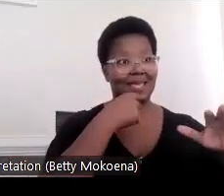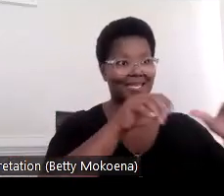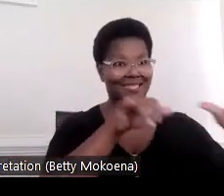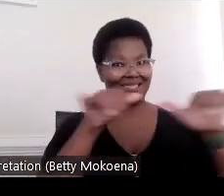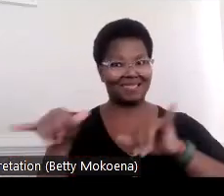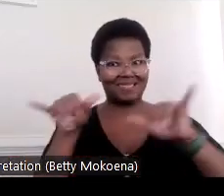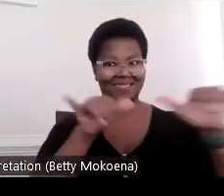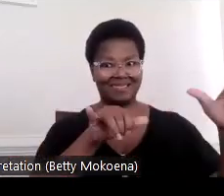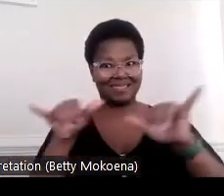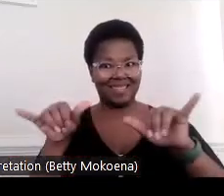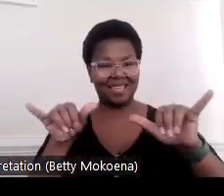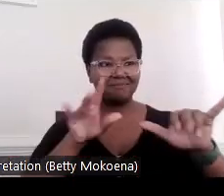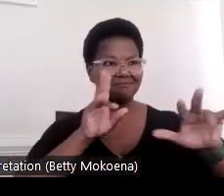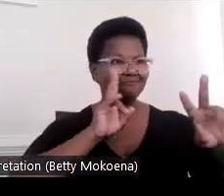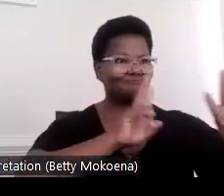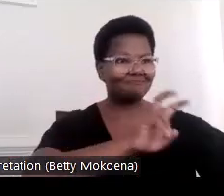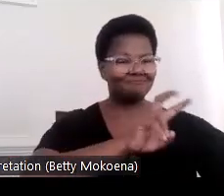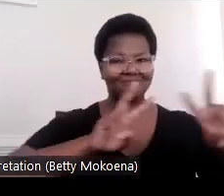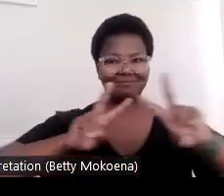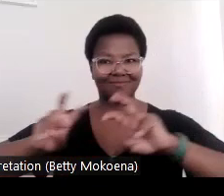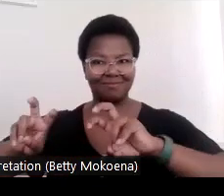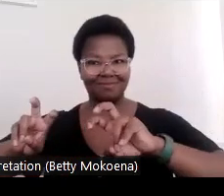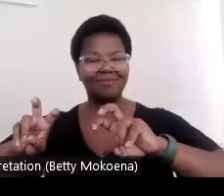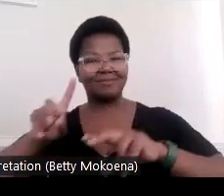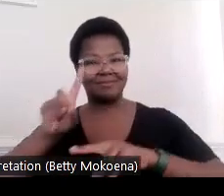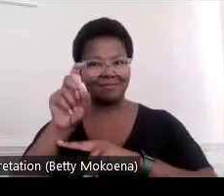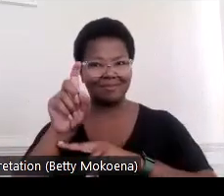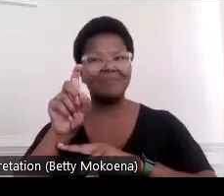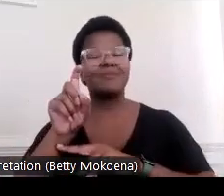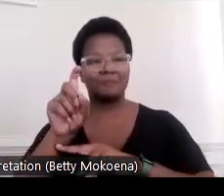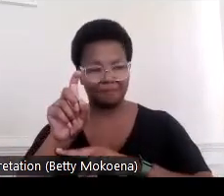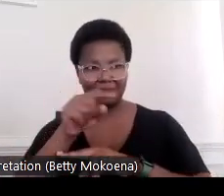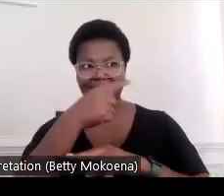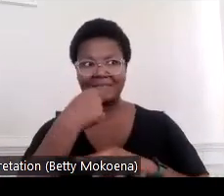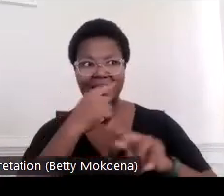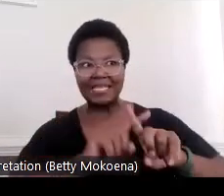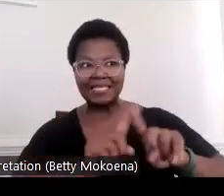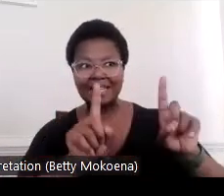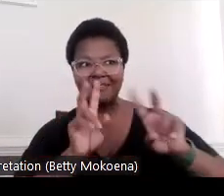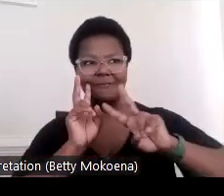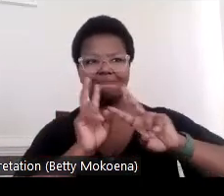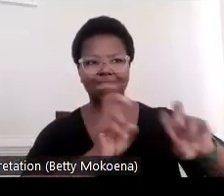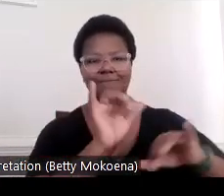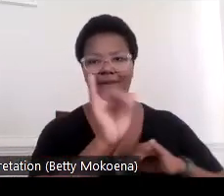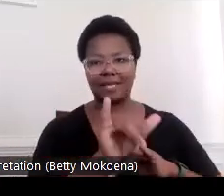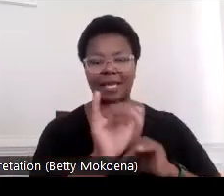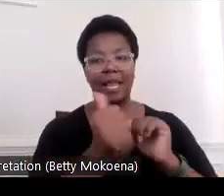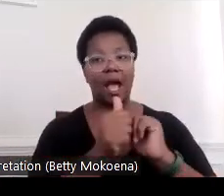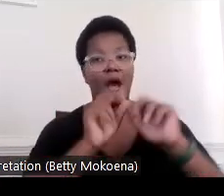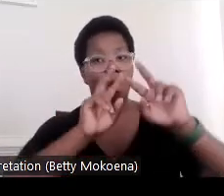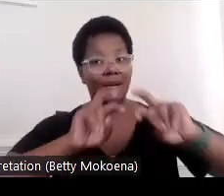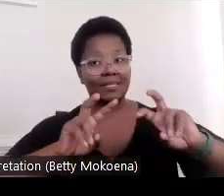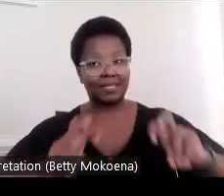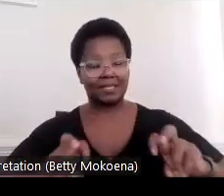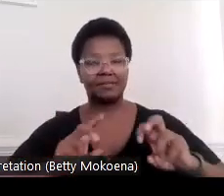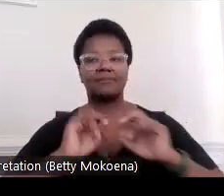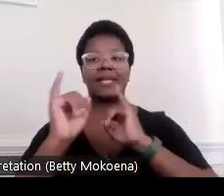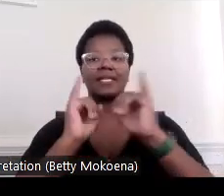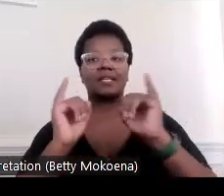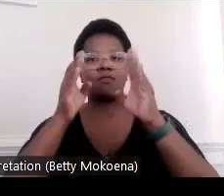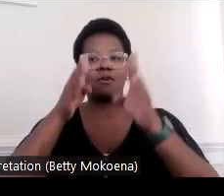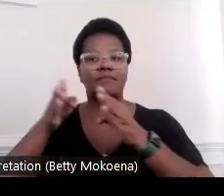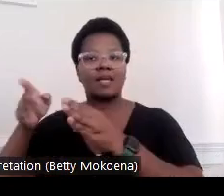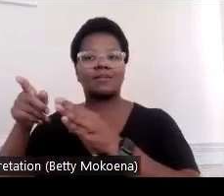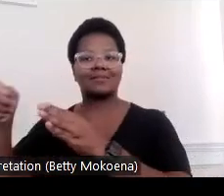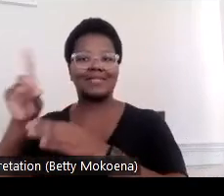mismos o si había alguna discrepancia dentro de lo que los vendedores estaban haciendo lo que el evaluador vio partes